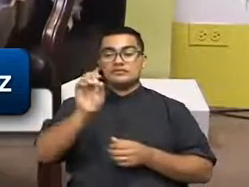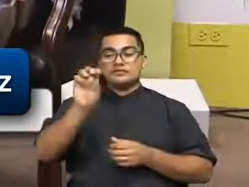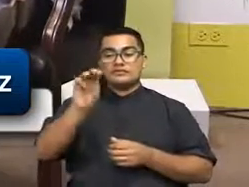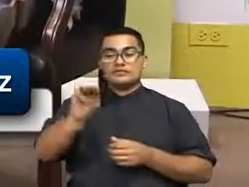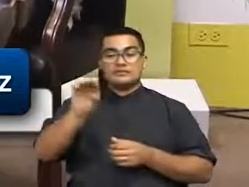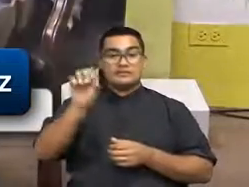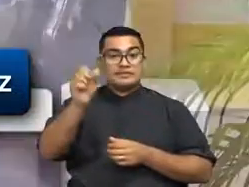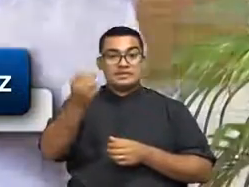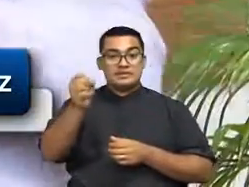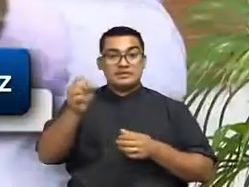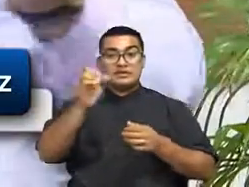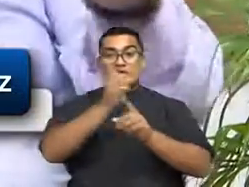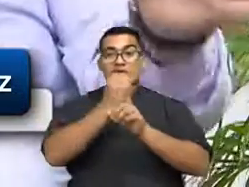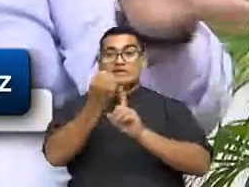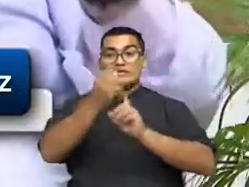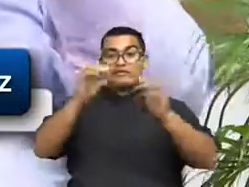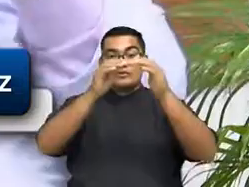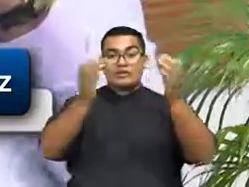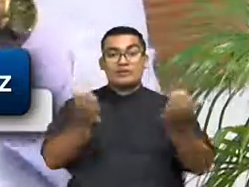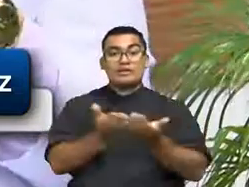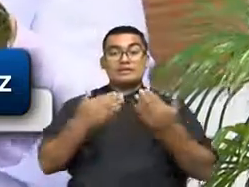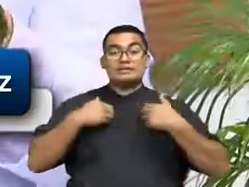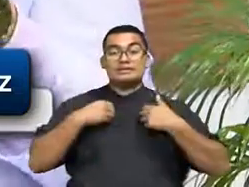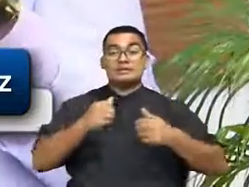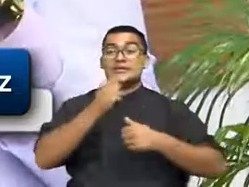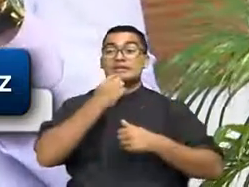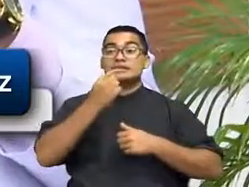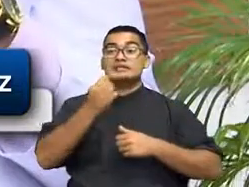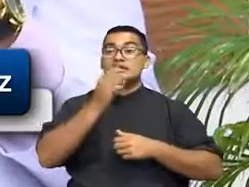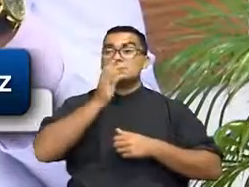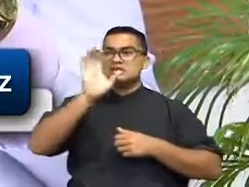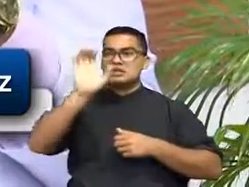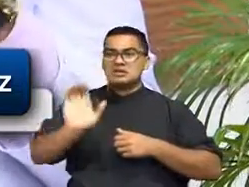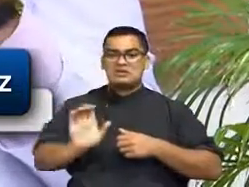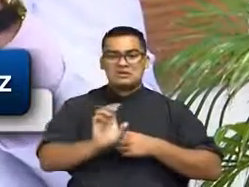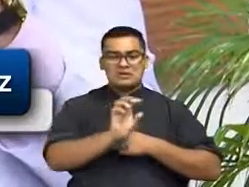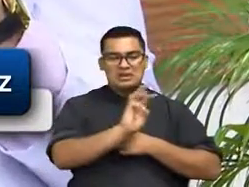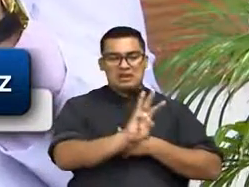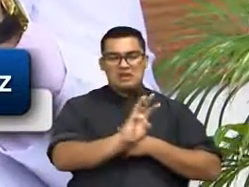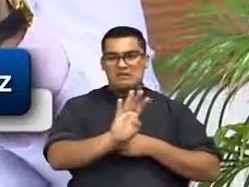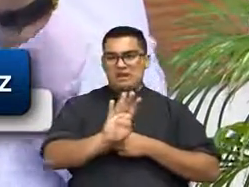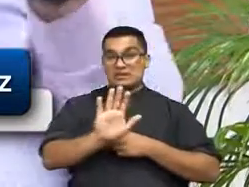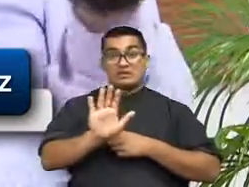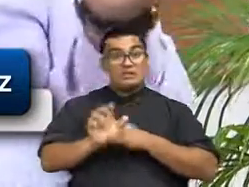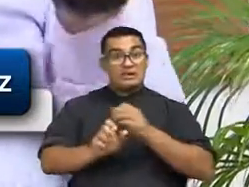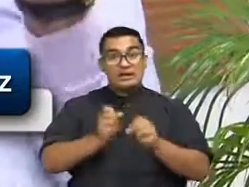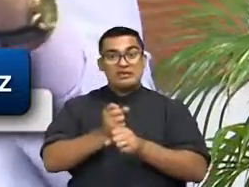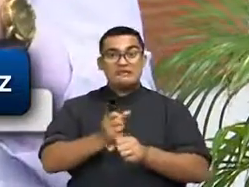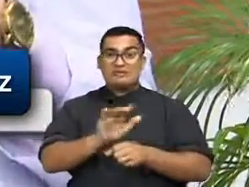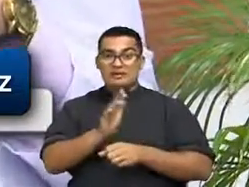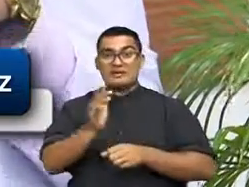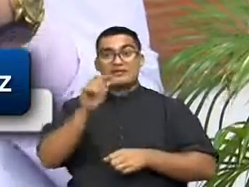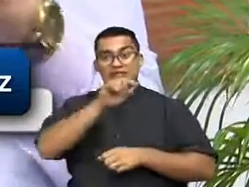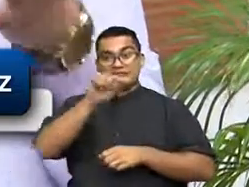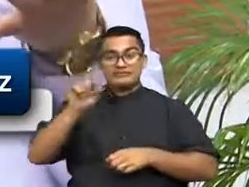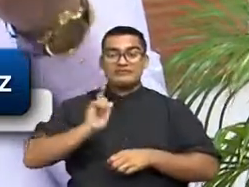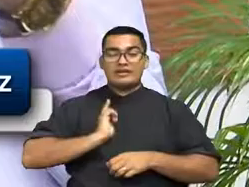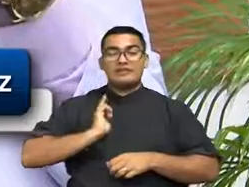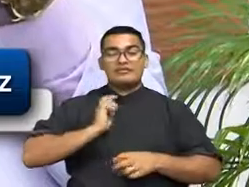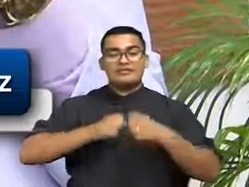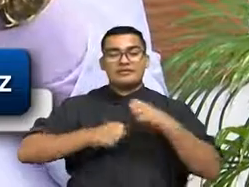que los niños menores de 5 años son los que más sufren anemia. Es importantísimo ver el área preventiva.